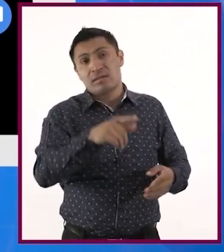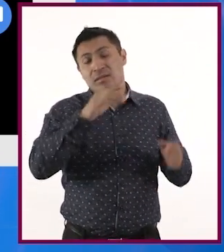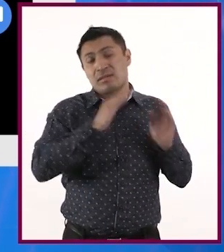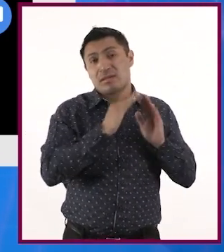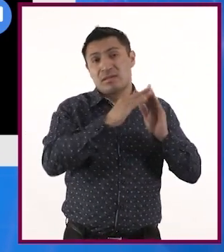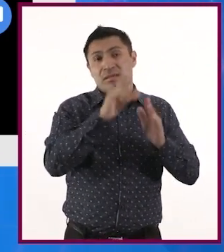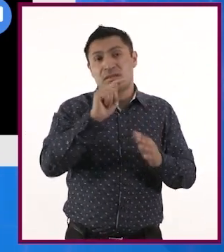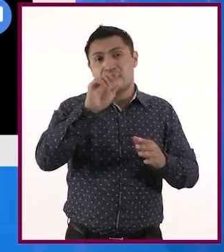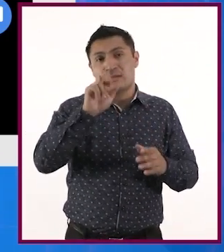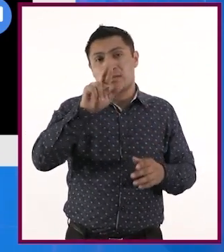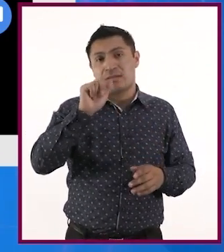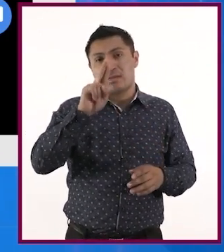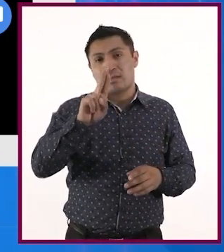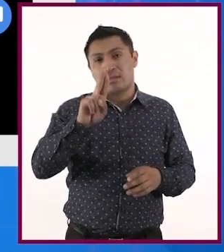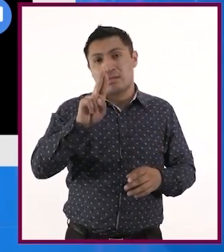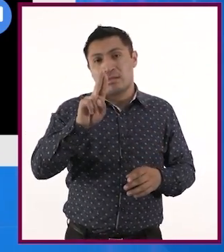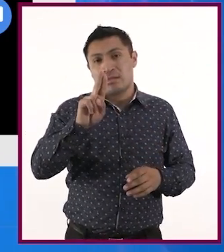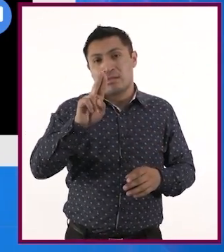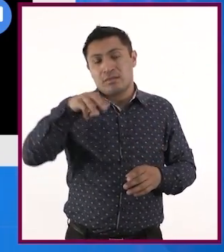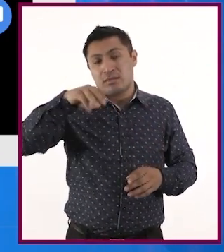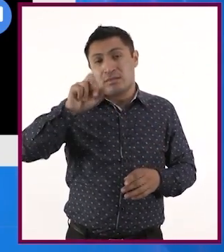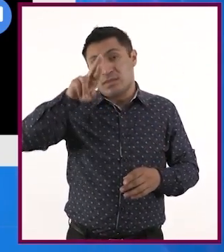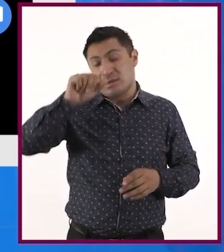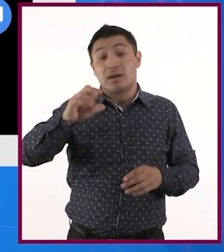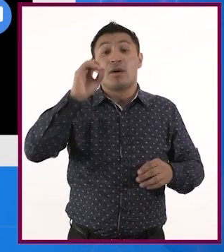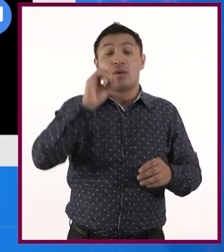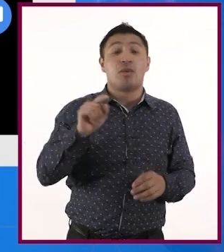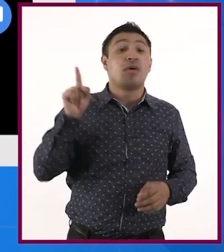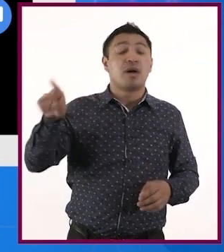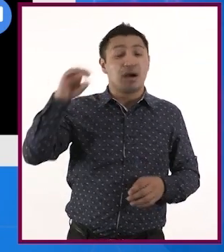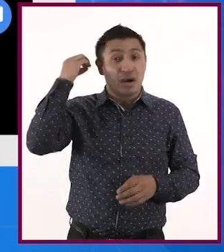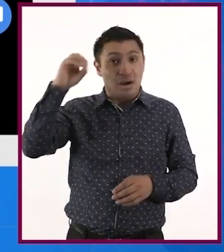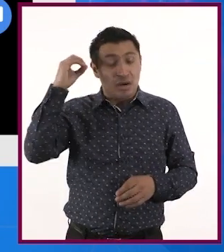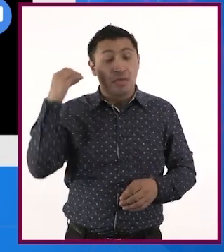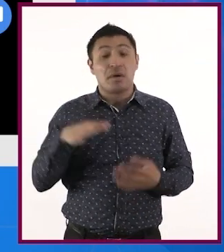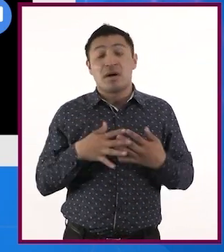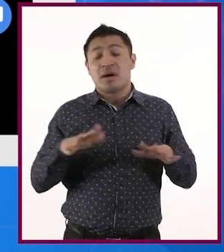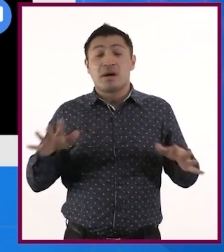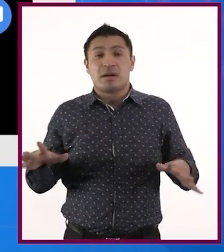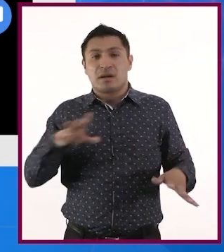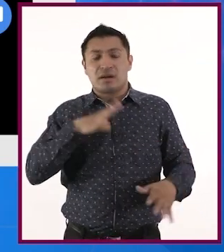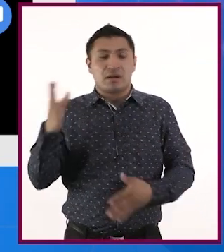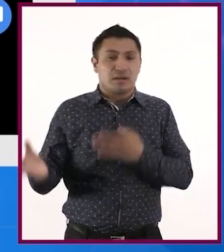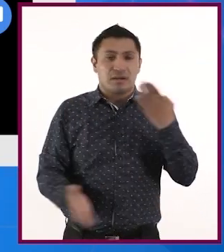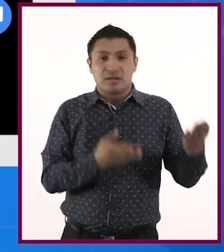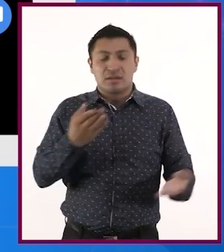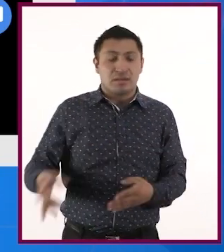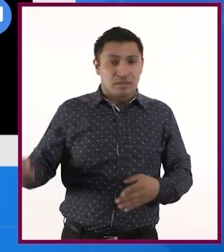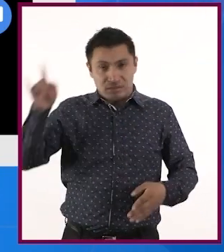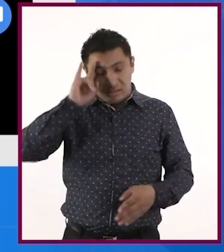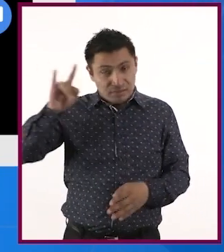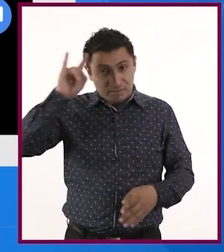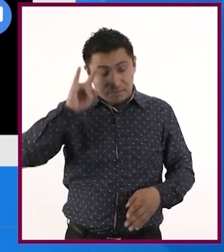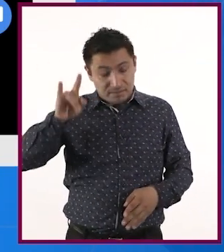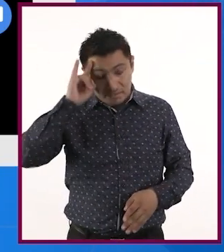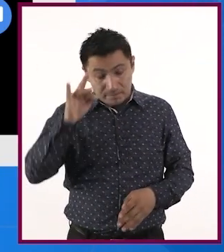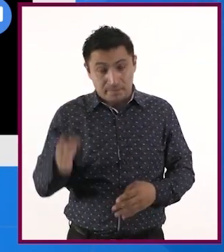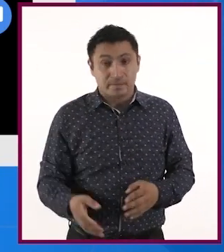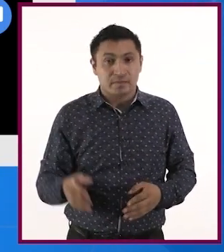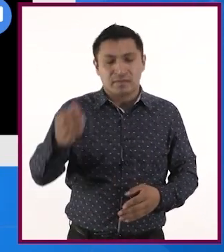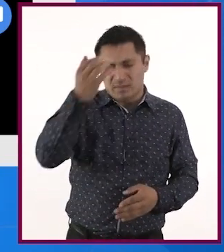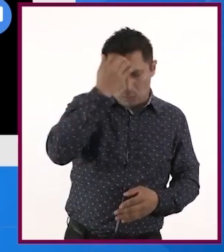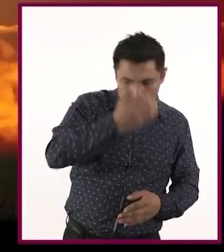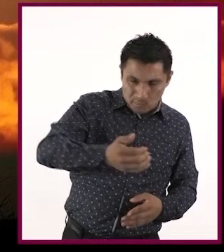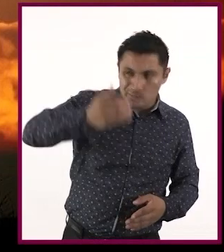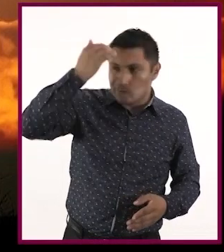las costas de Oaxaca se hace la danza de los diablos, ¿no? Entonces,